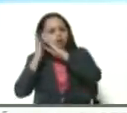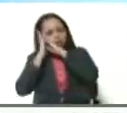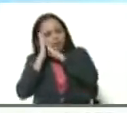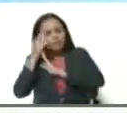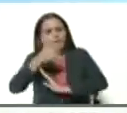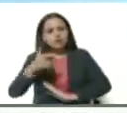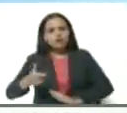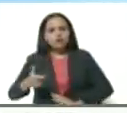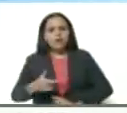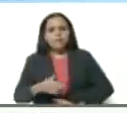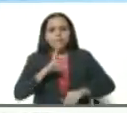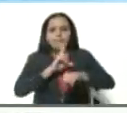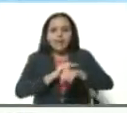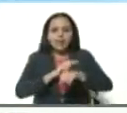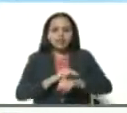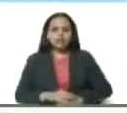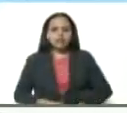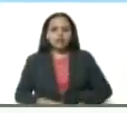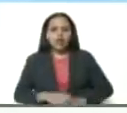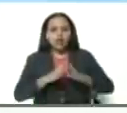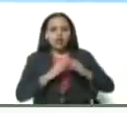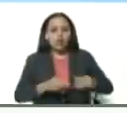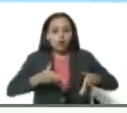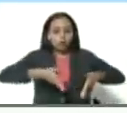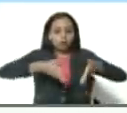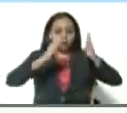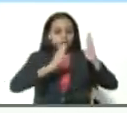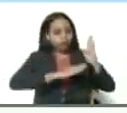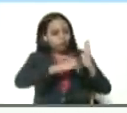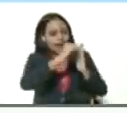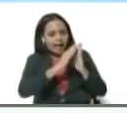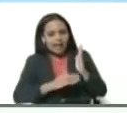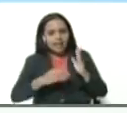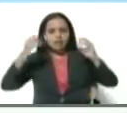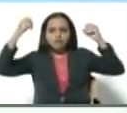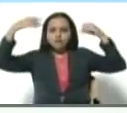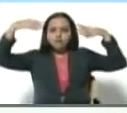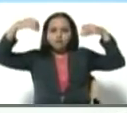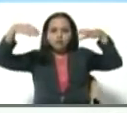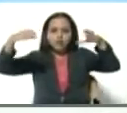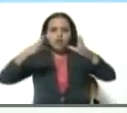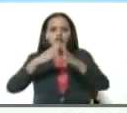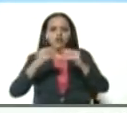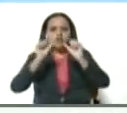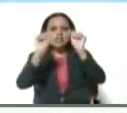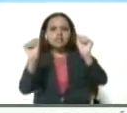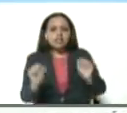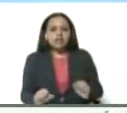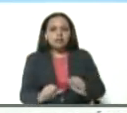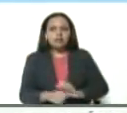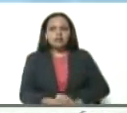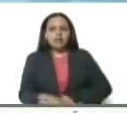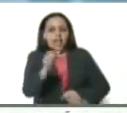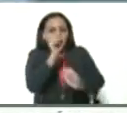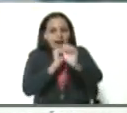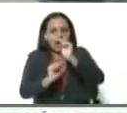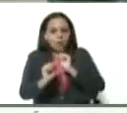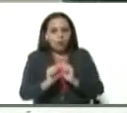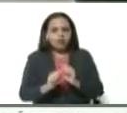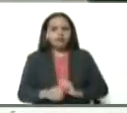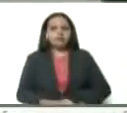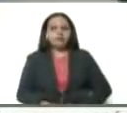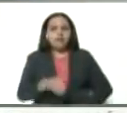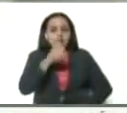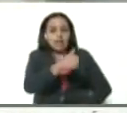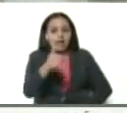personal médico, toda la infraestructura de paredes, la iluminación, todo lo que es el sistema de agua y en cada